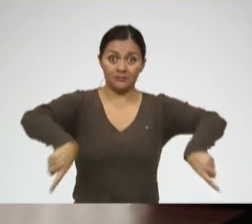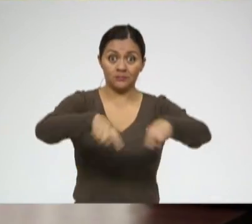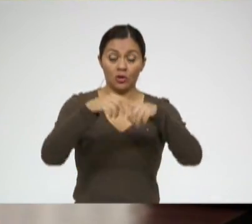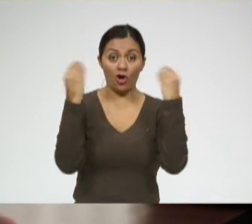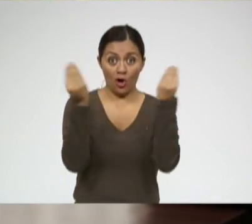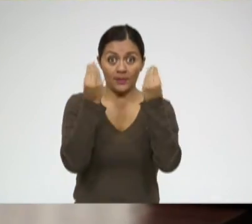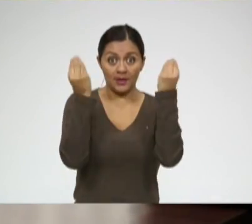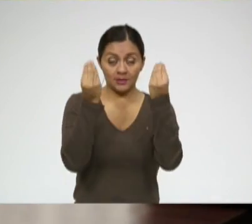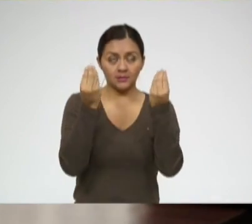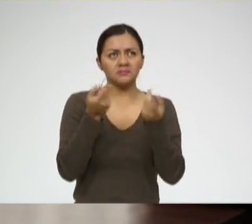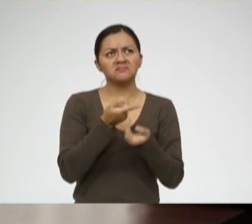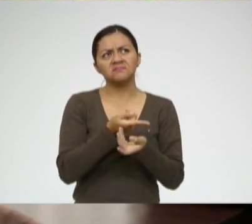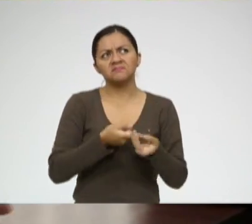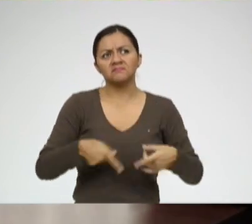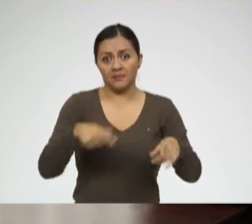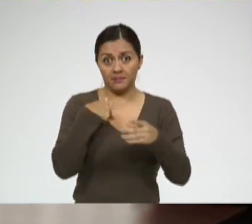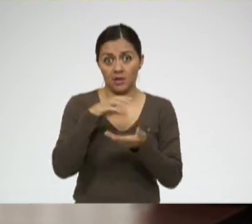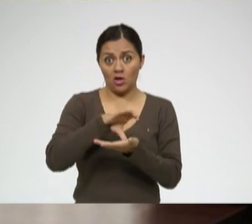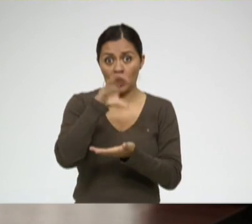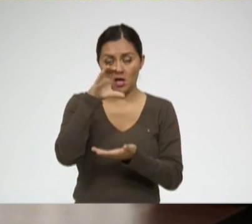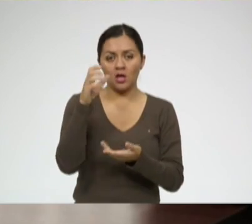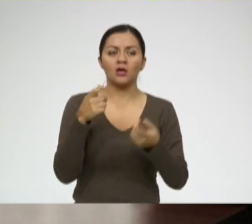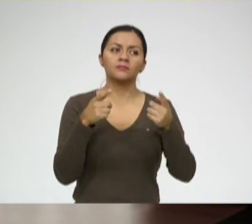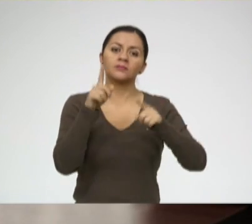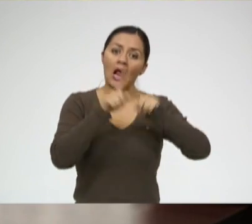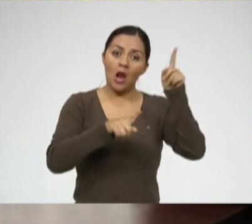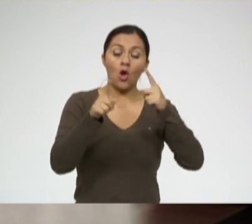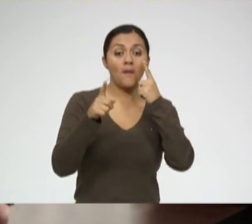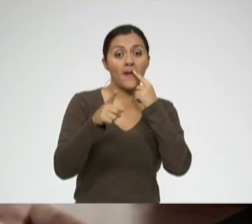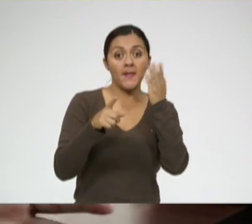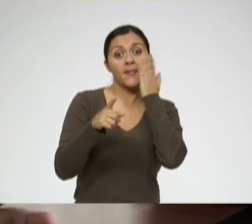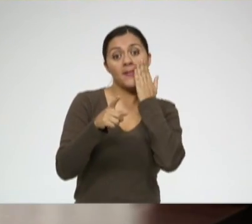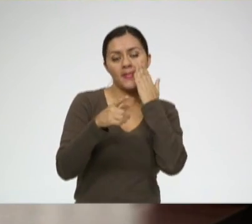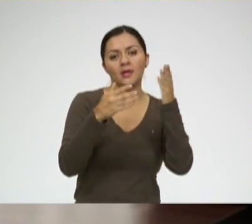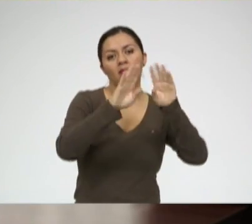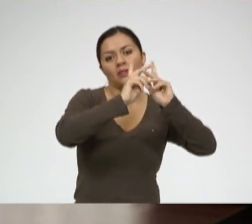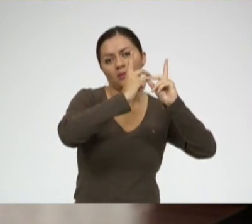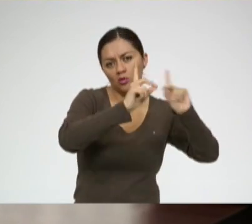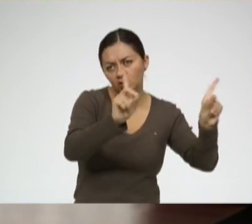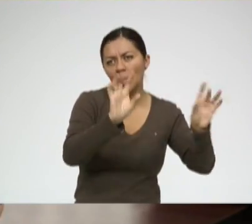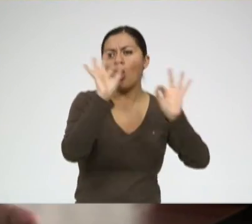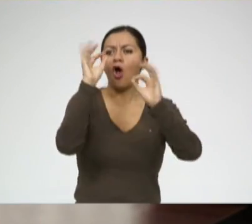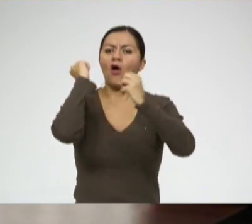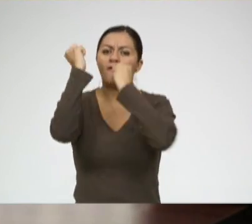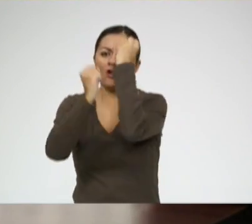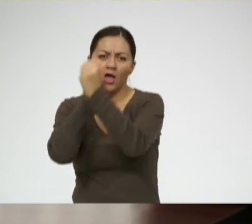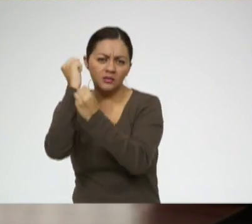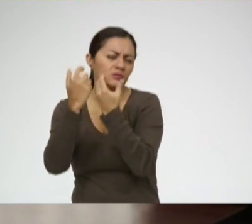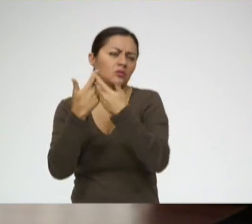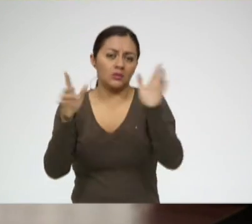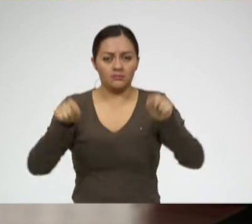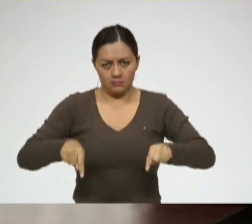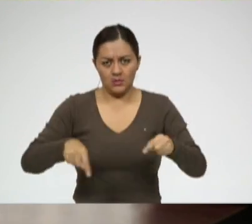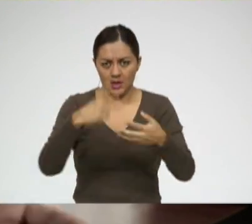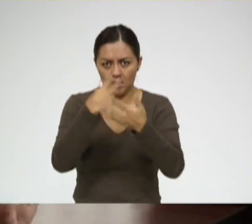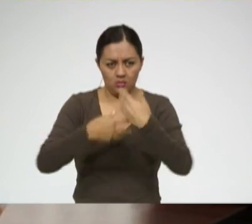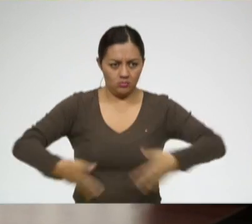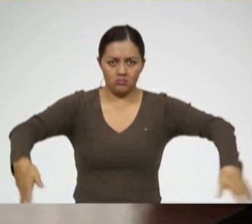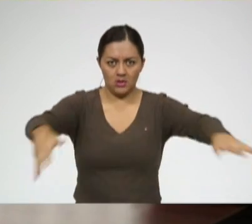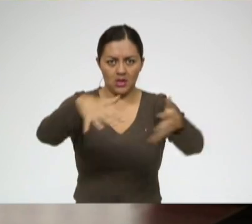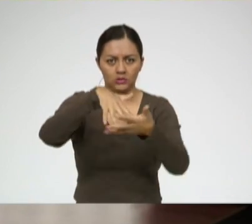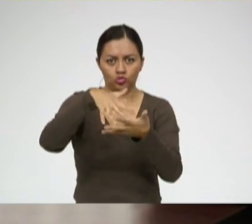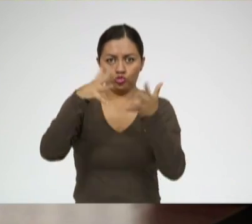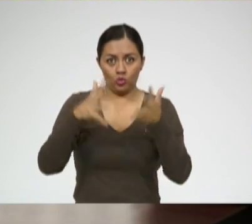vienen de hogares de padres separados y donde han presenciado violencia entre sus padres o entre sus familiares, ellos vienen